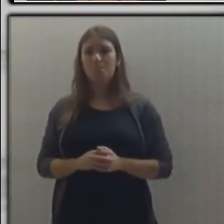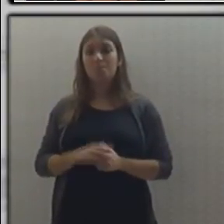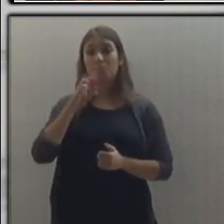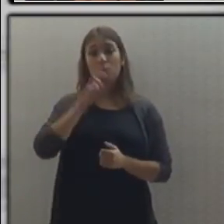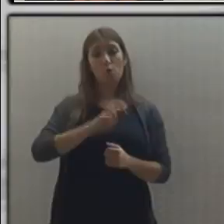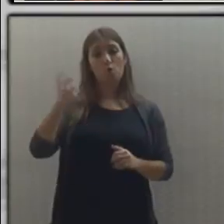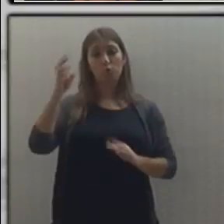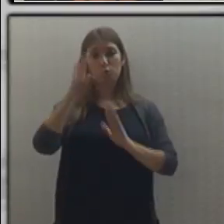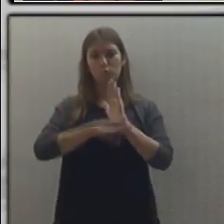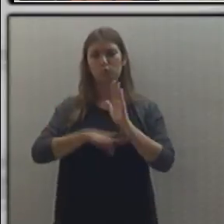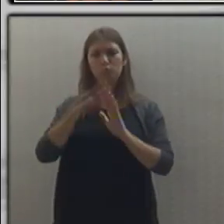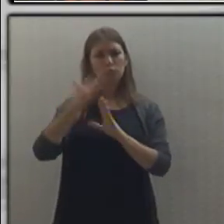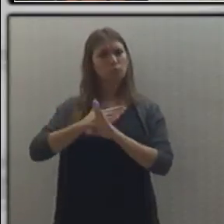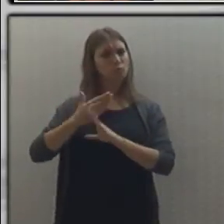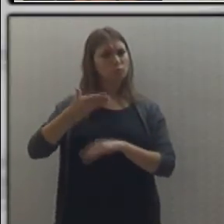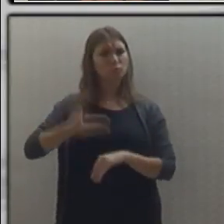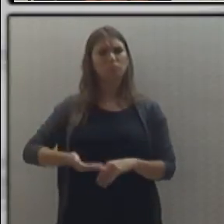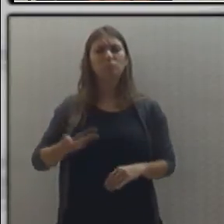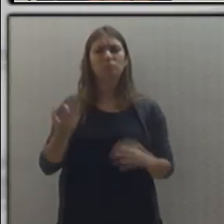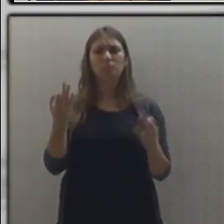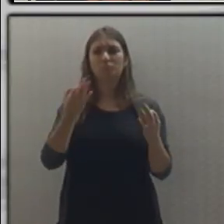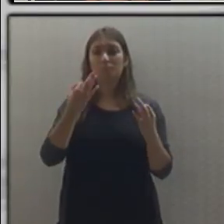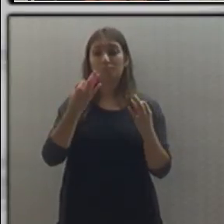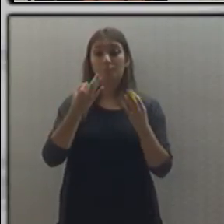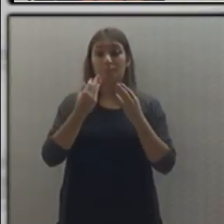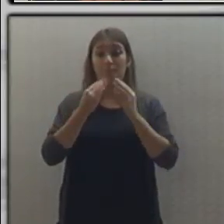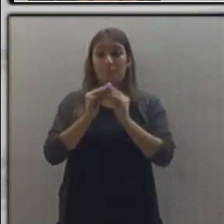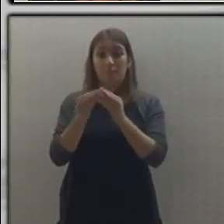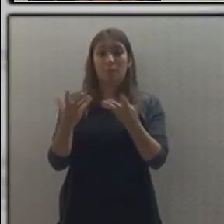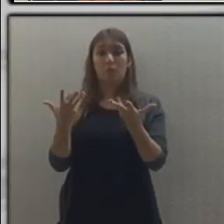Otro programa a gran escala es el que estamos